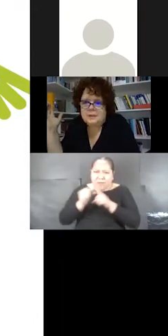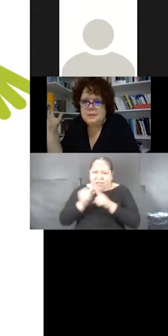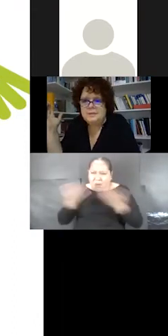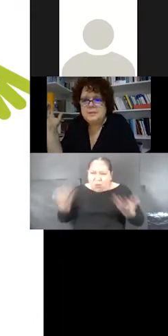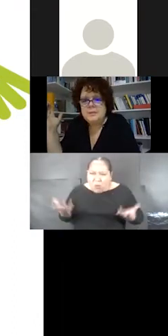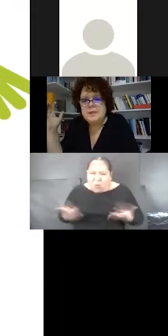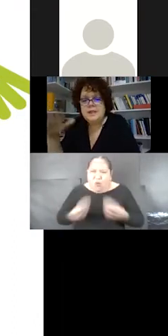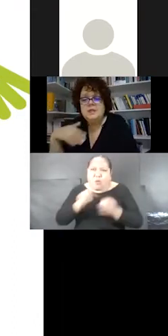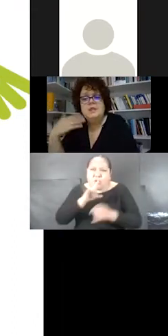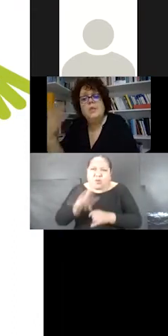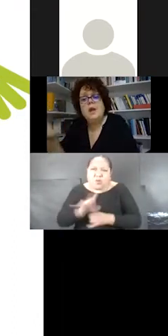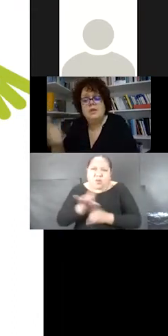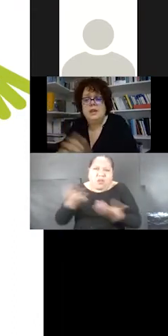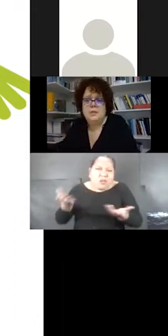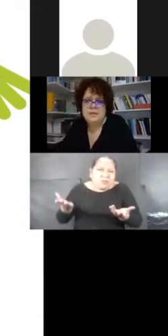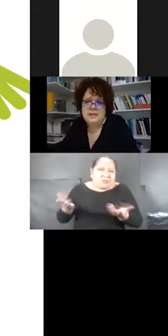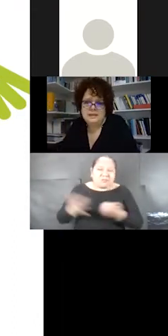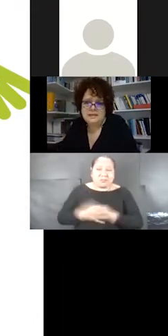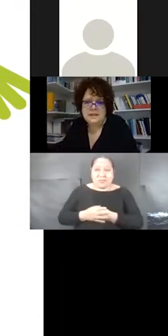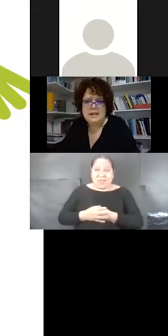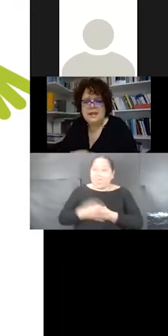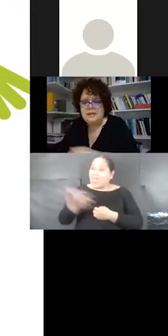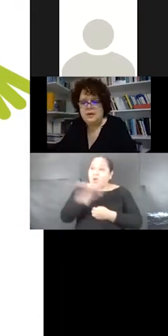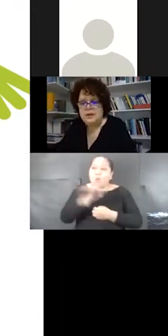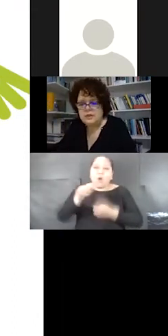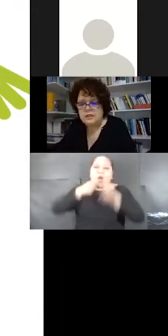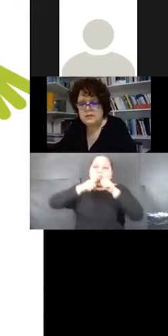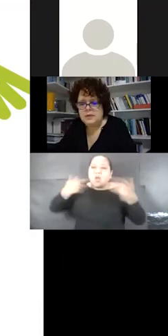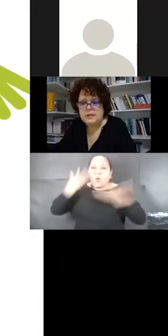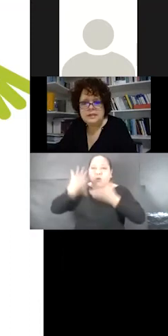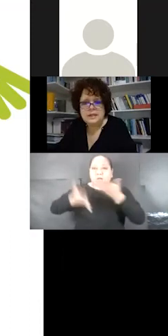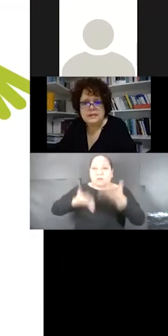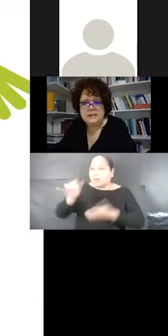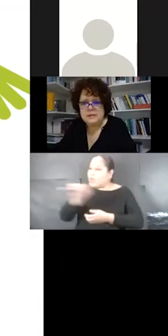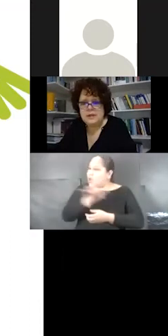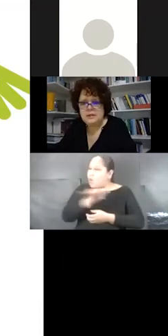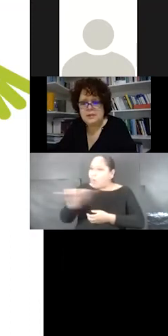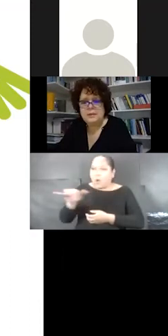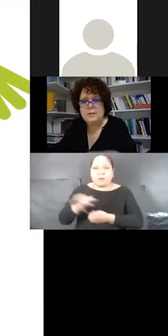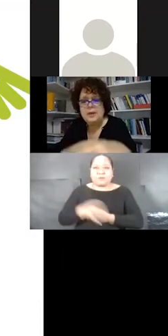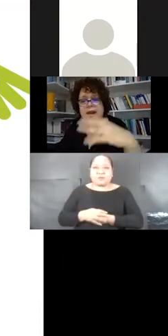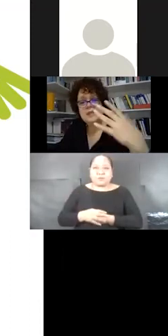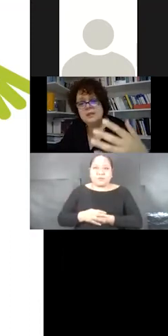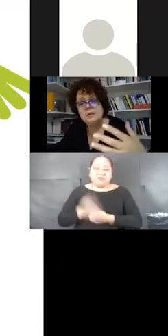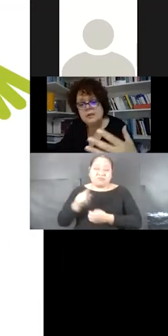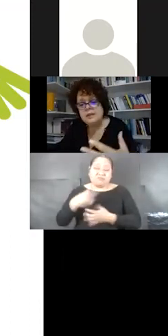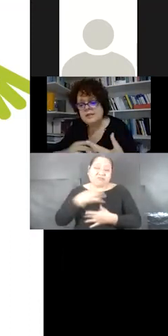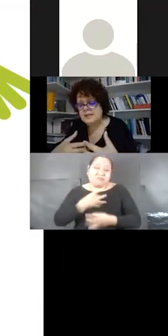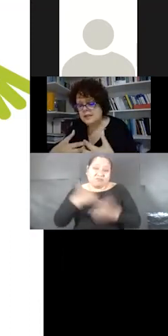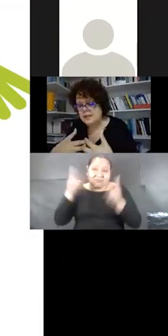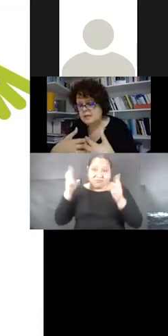usarla, ¿no? Entonces es igual con la lengua de señas, ¿no? Entonces es muy interesante el tema de ver, porque